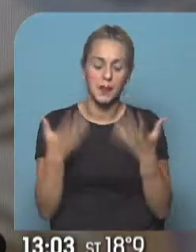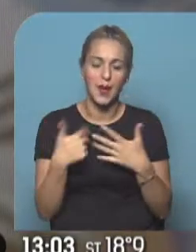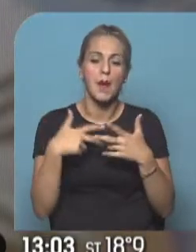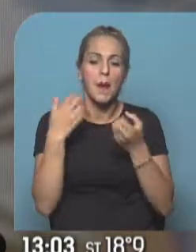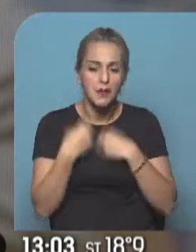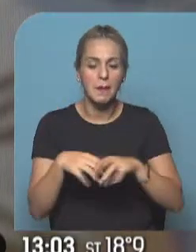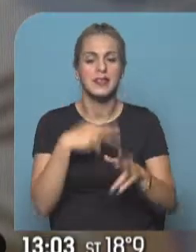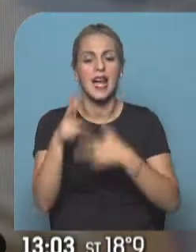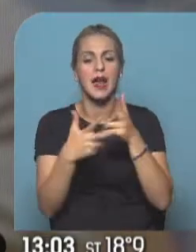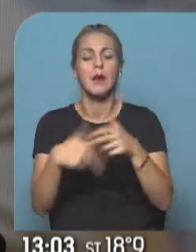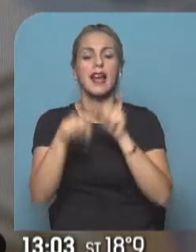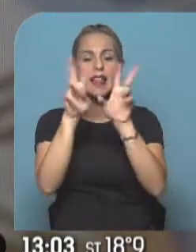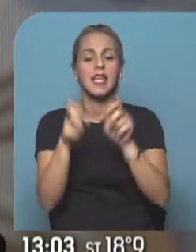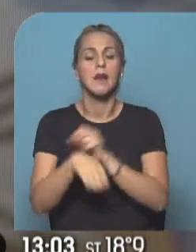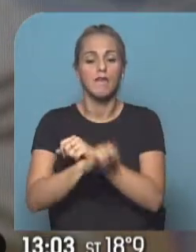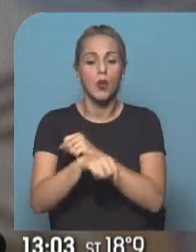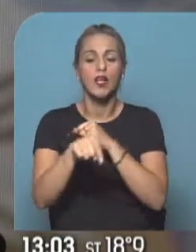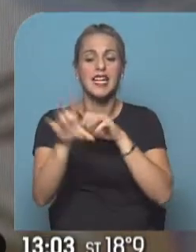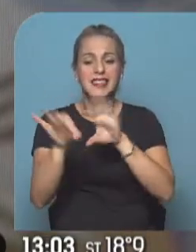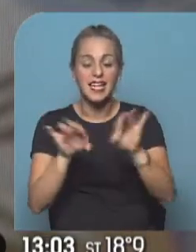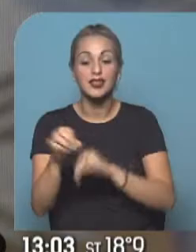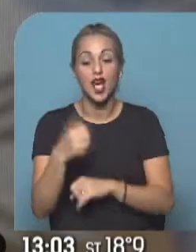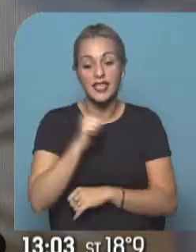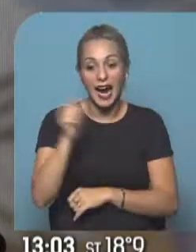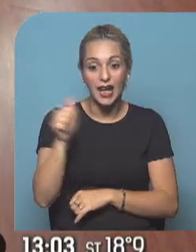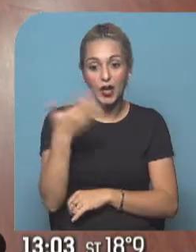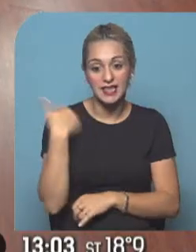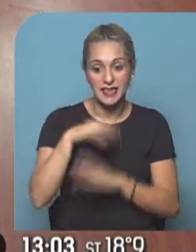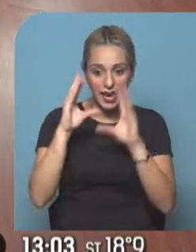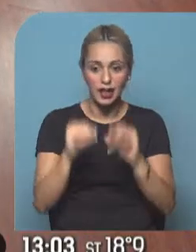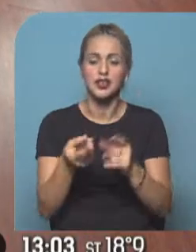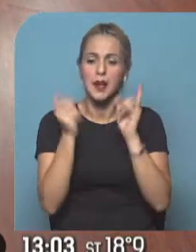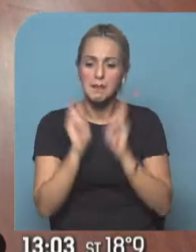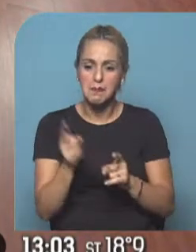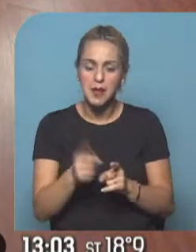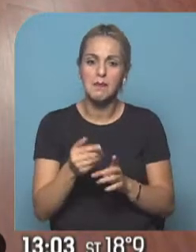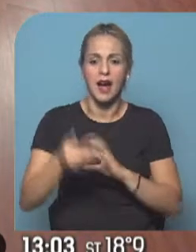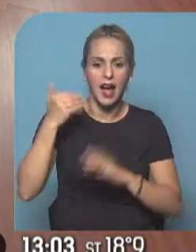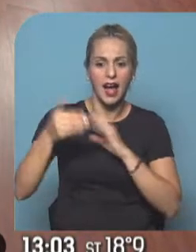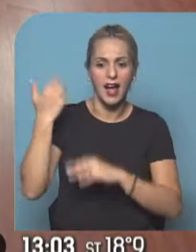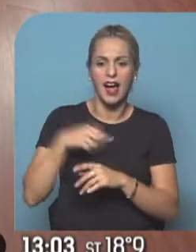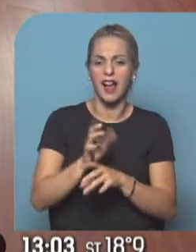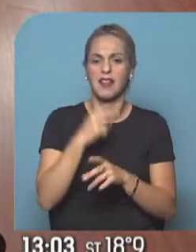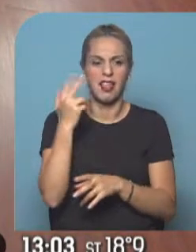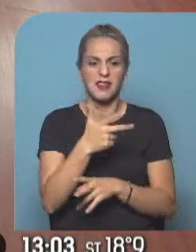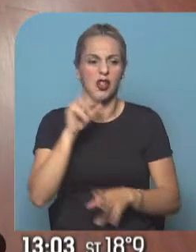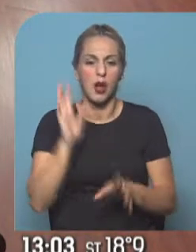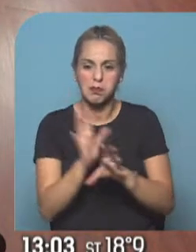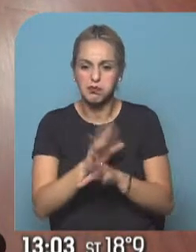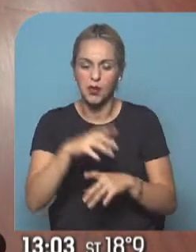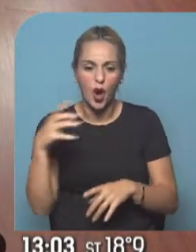hablar de fútbol. Dale. Esta selección que ganó anoche es la misma que antes de ayer eran todos unos muertos, eran